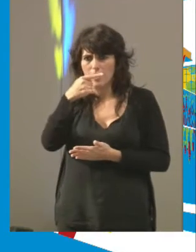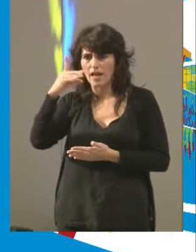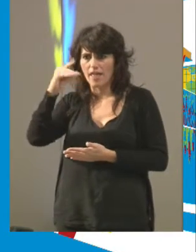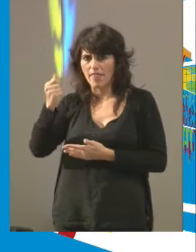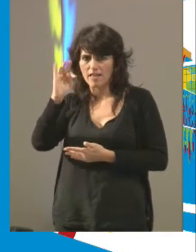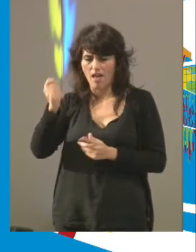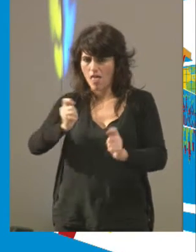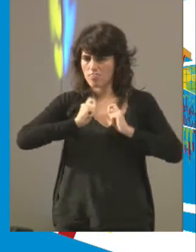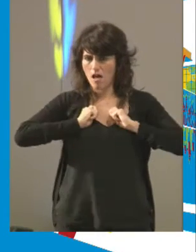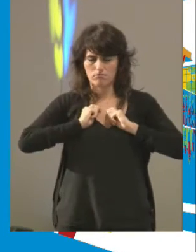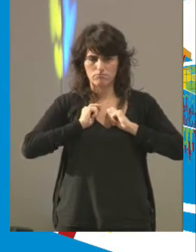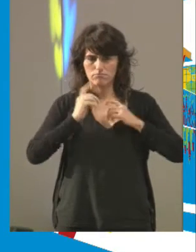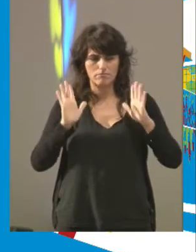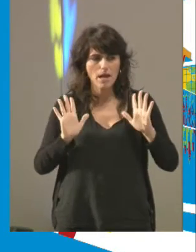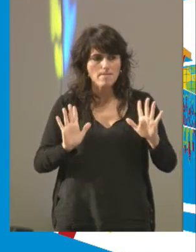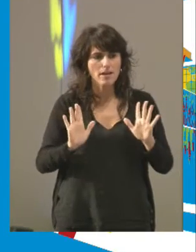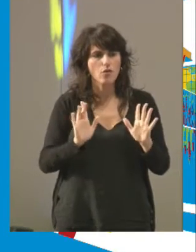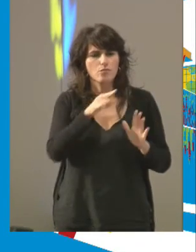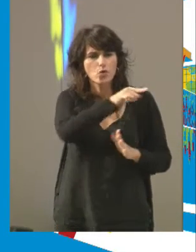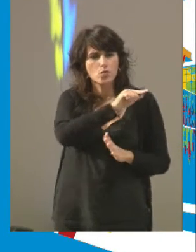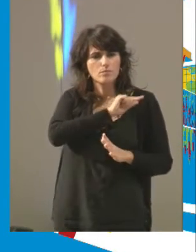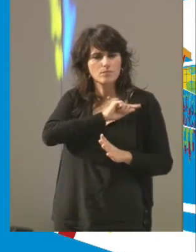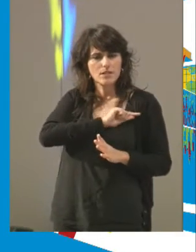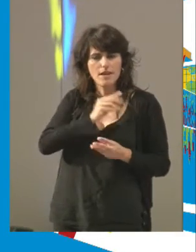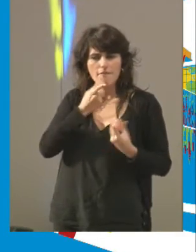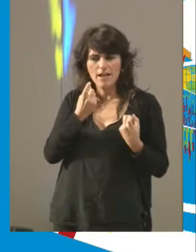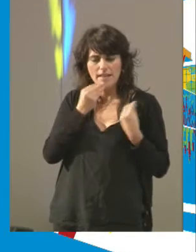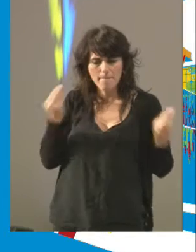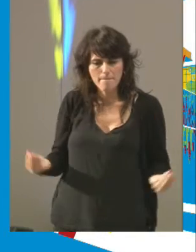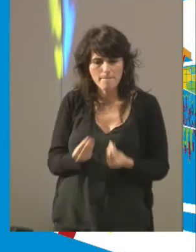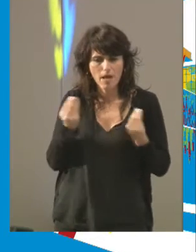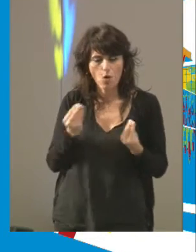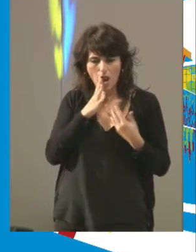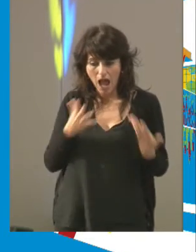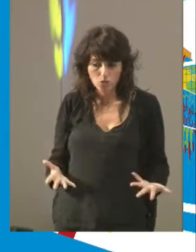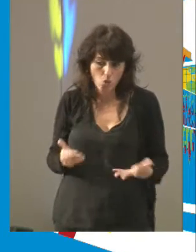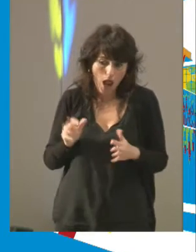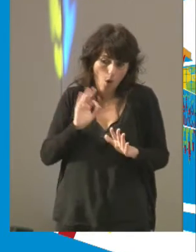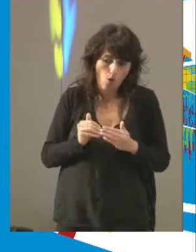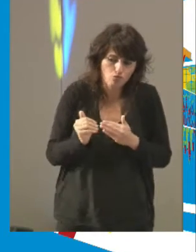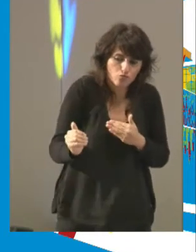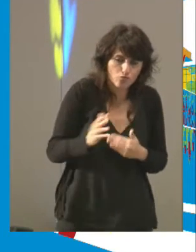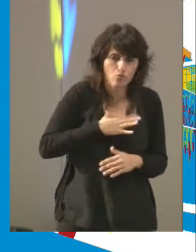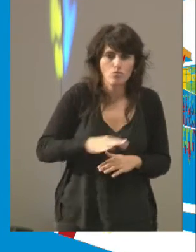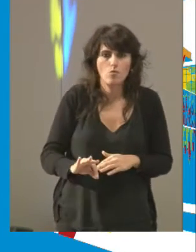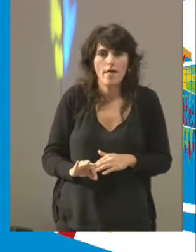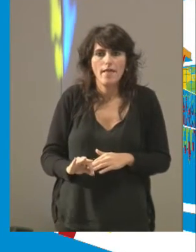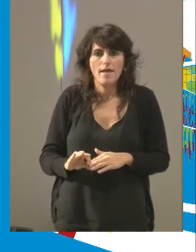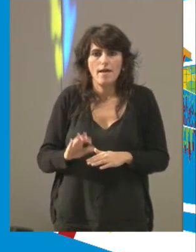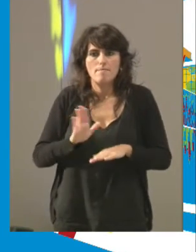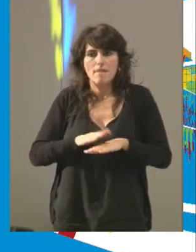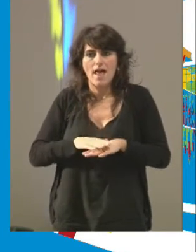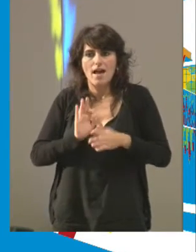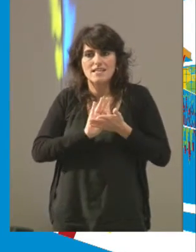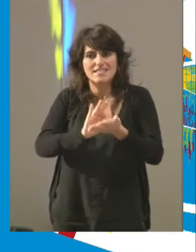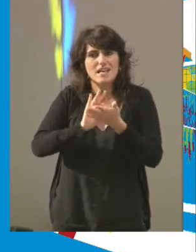encuesta tradicional, pero si tuvieras que destacar una mejora actual o prevista que impacte en los